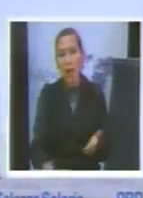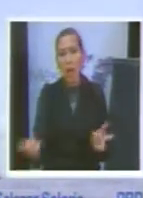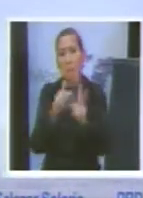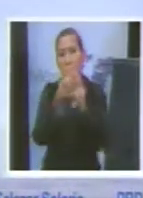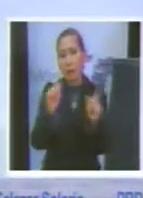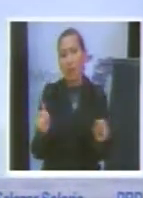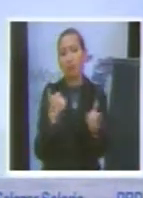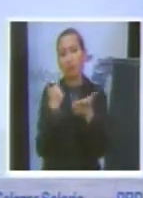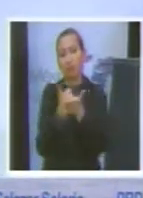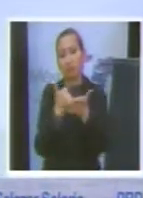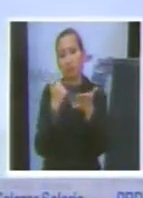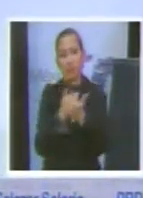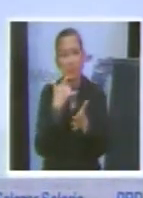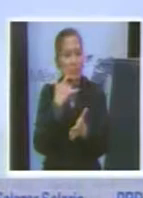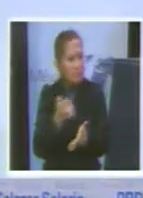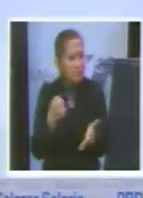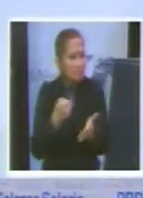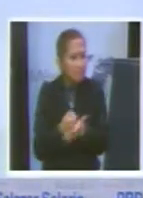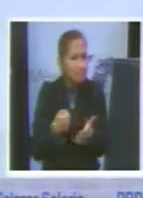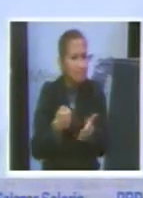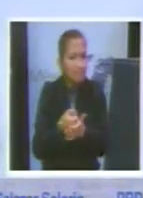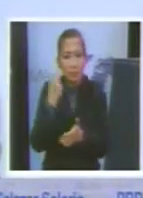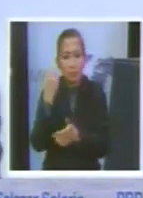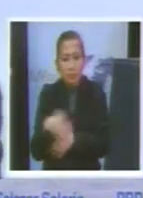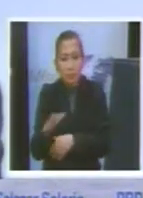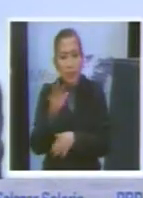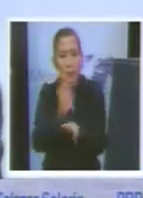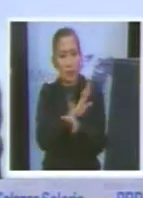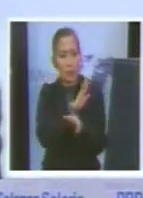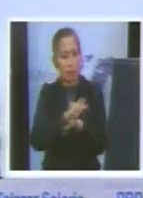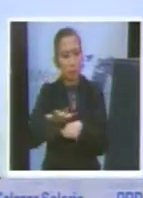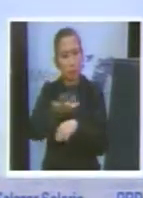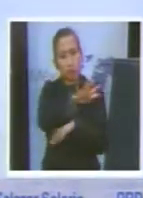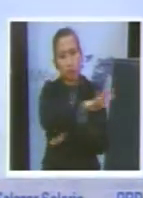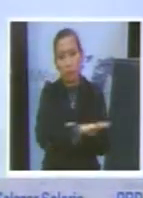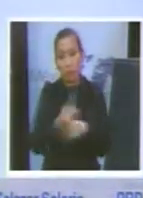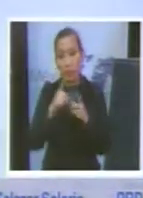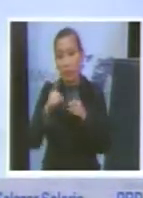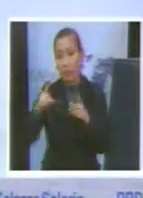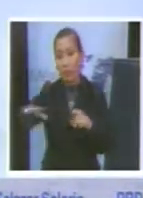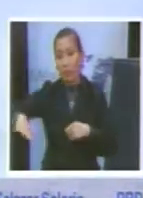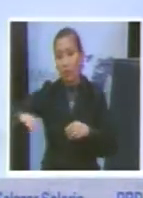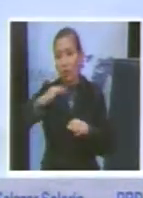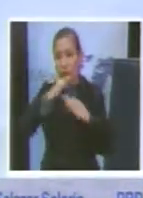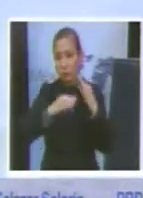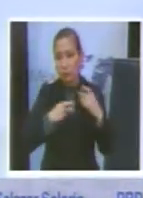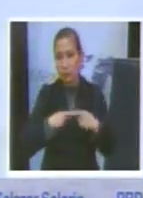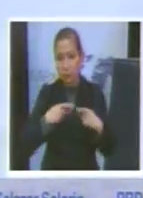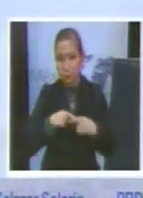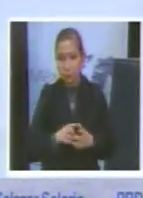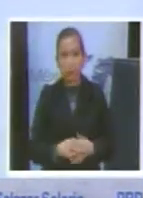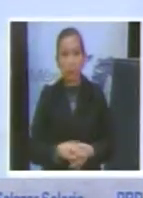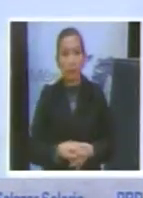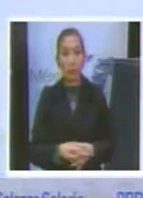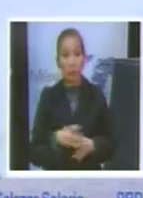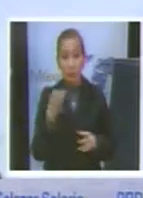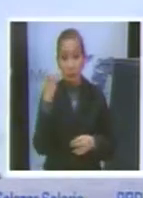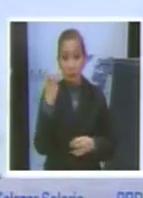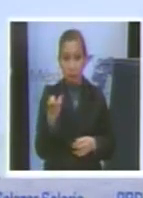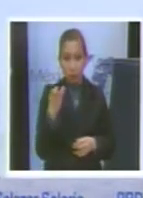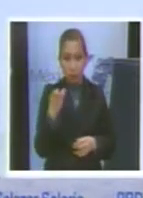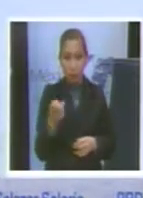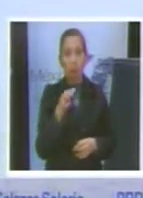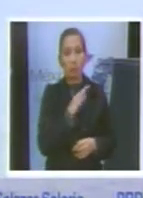solidaria, que lucha continuamente por buscar el bienestar social y el desarrollo de todos sus habitantes. Lo anterior